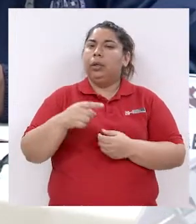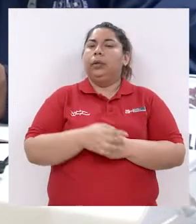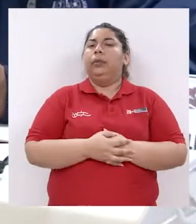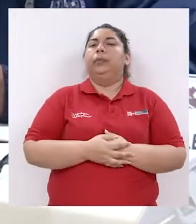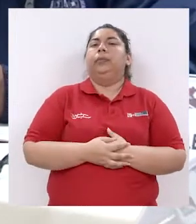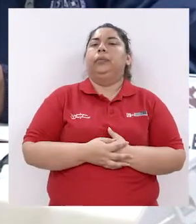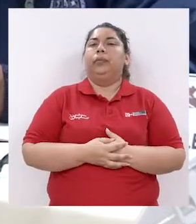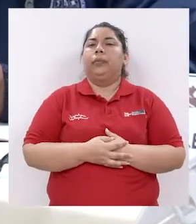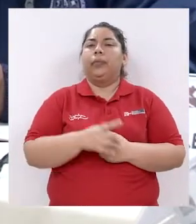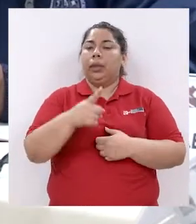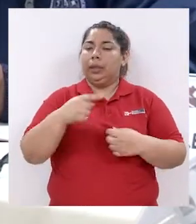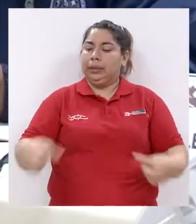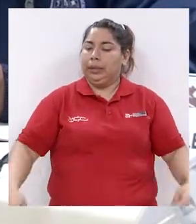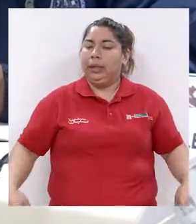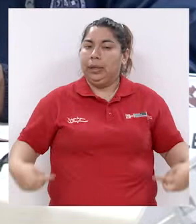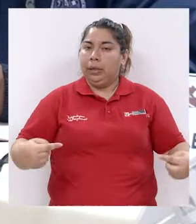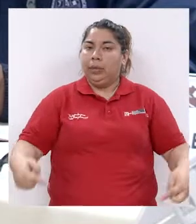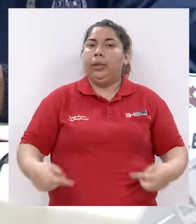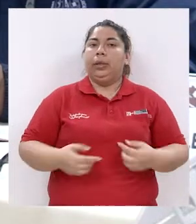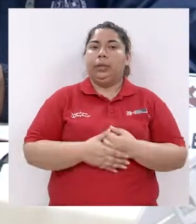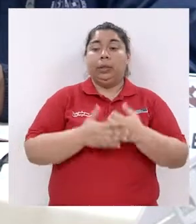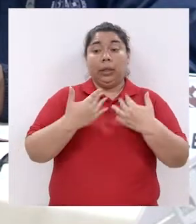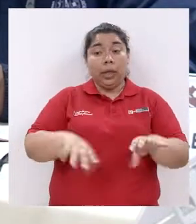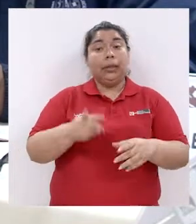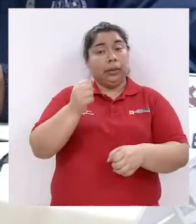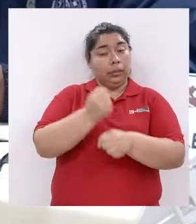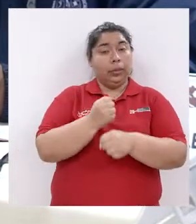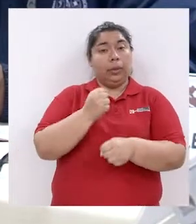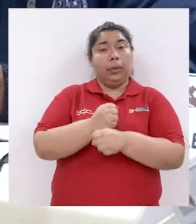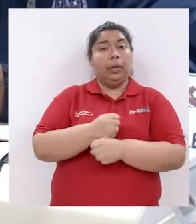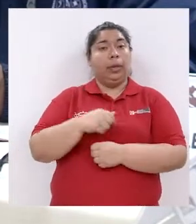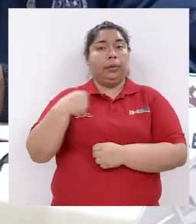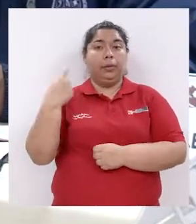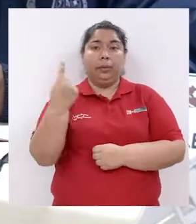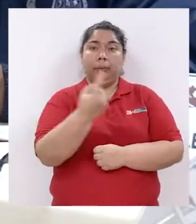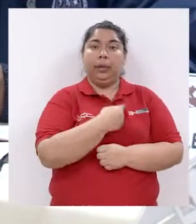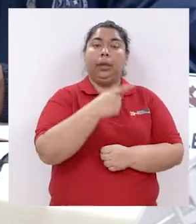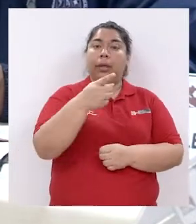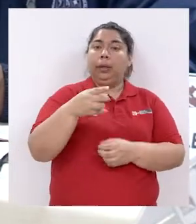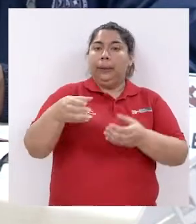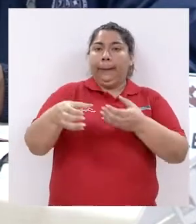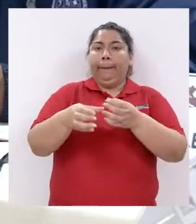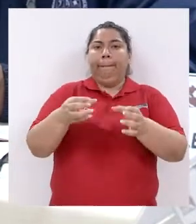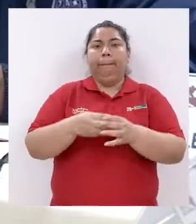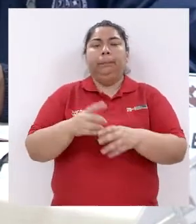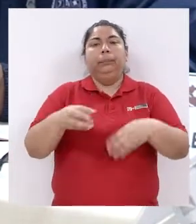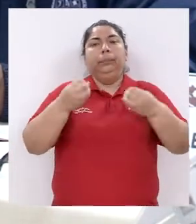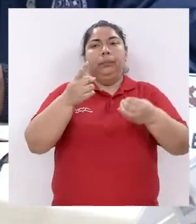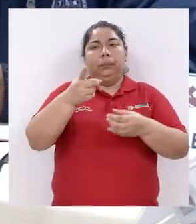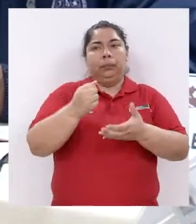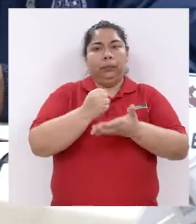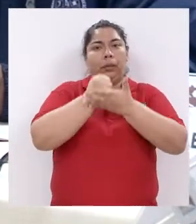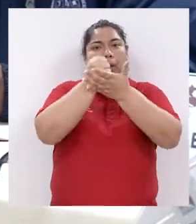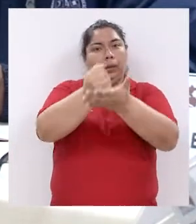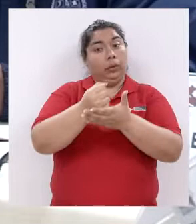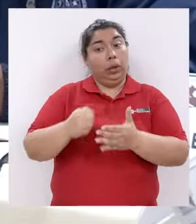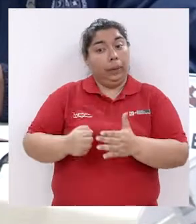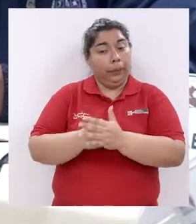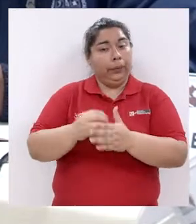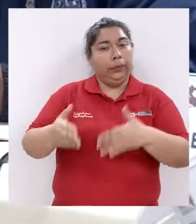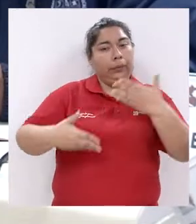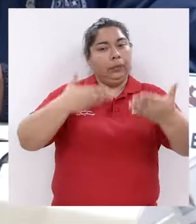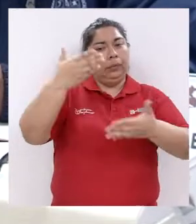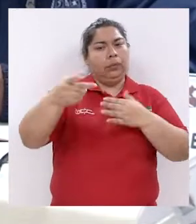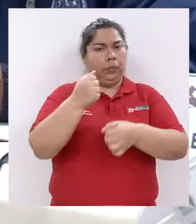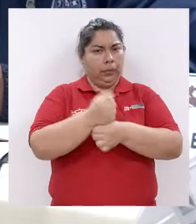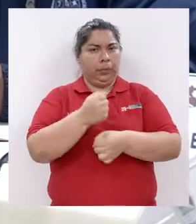El tema de las sillas de ruedas. Ya estamos trabajando a nivel de la cooperación técnica para estos apoyos que